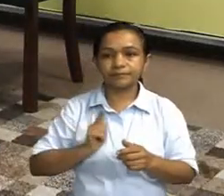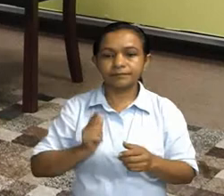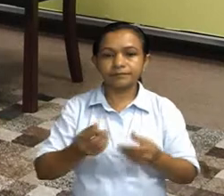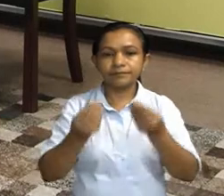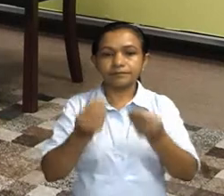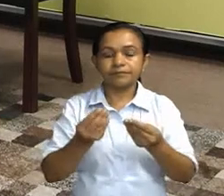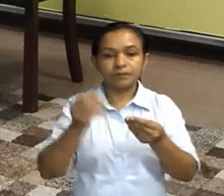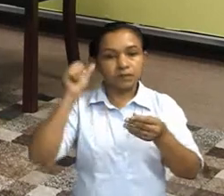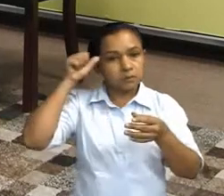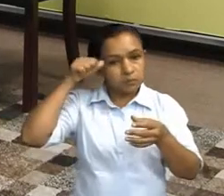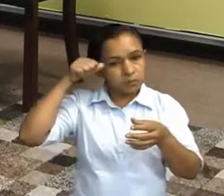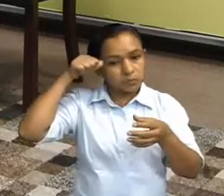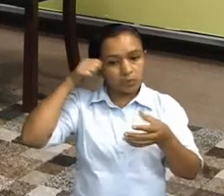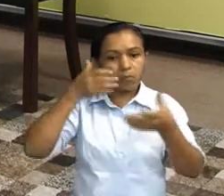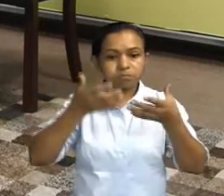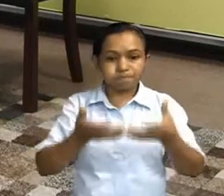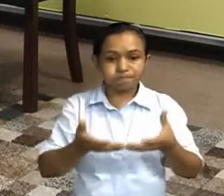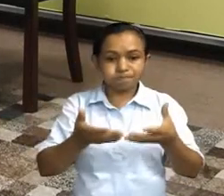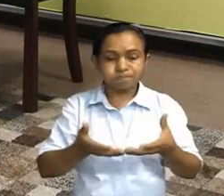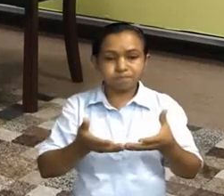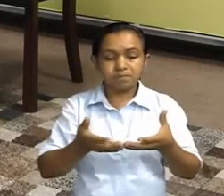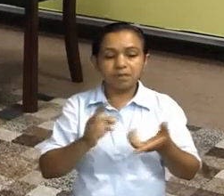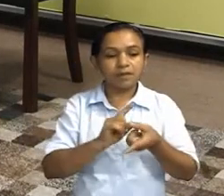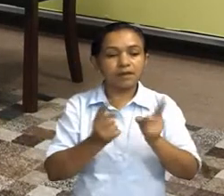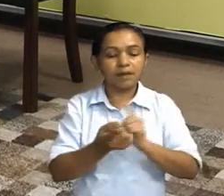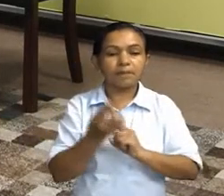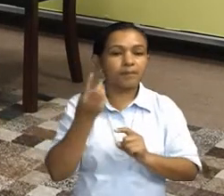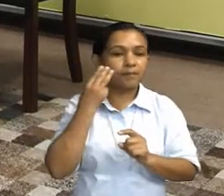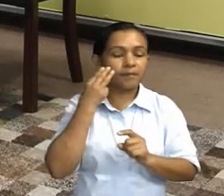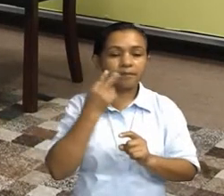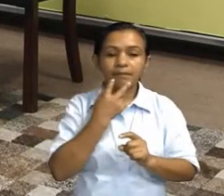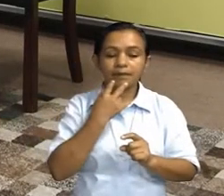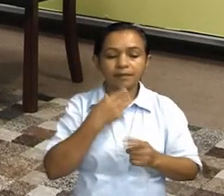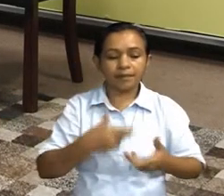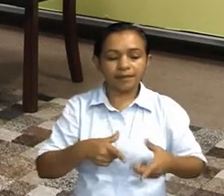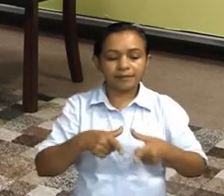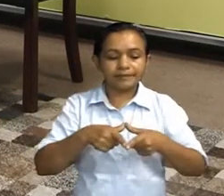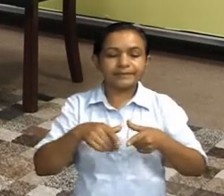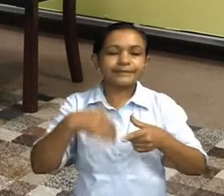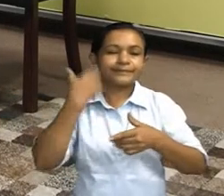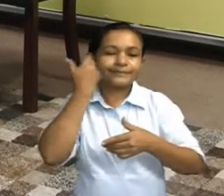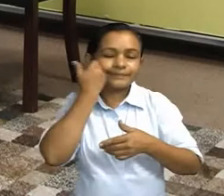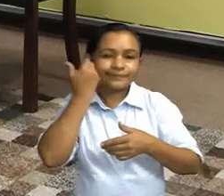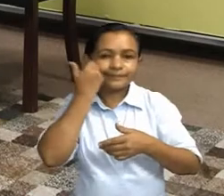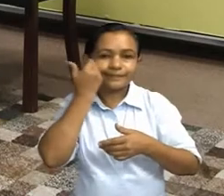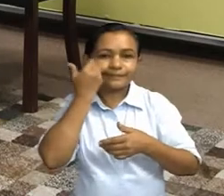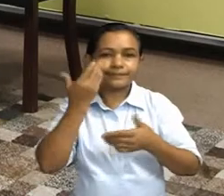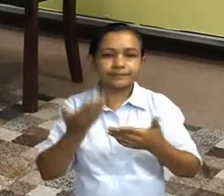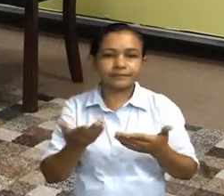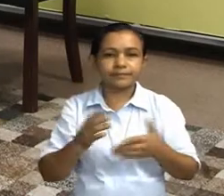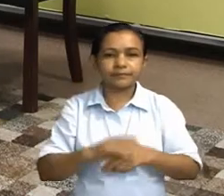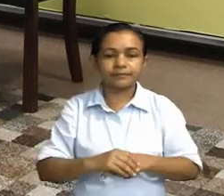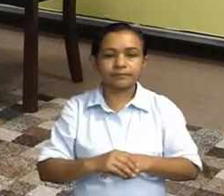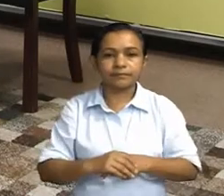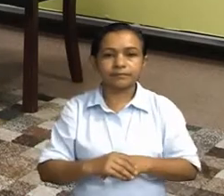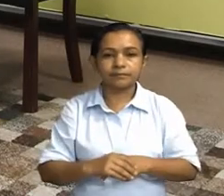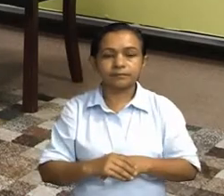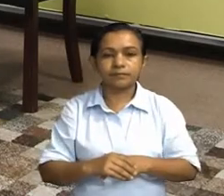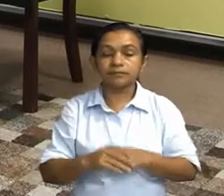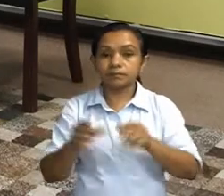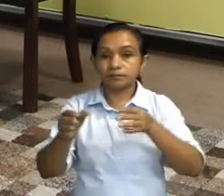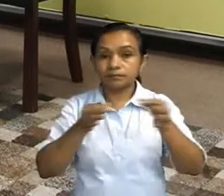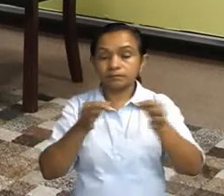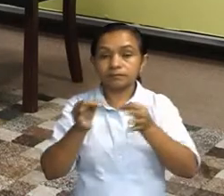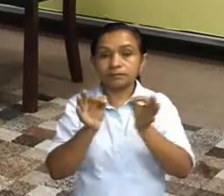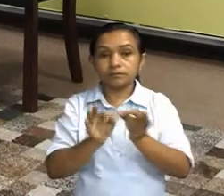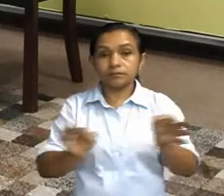grandes cantidades de horas y no hacen el cambio, su ropa interior predispone a infecciones. Eso es lo que le decía. Por ejemplo, es una clave, es lo